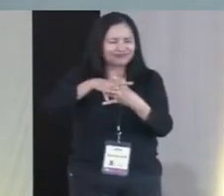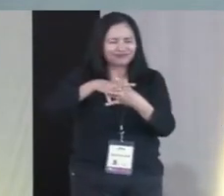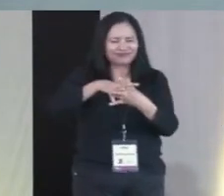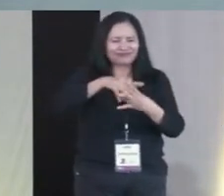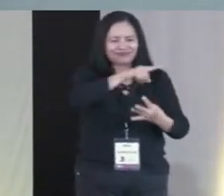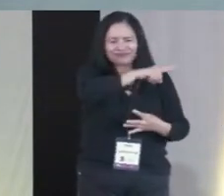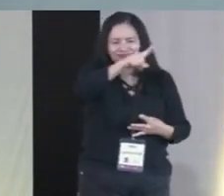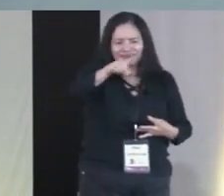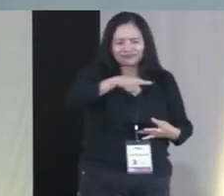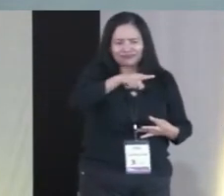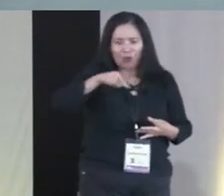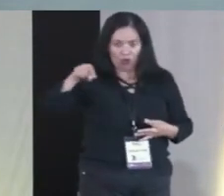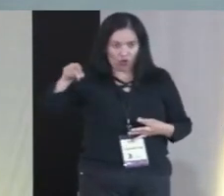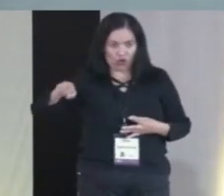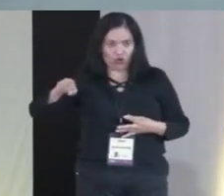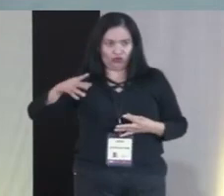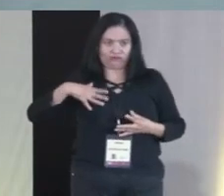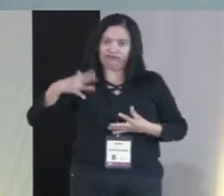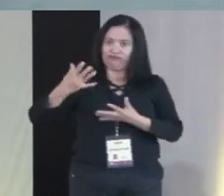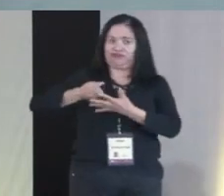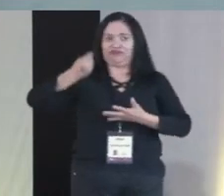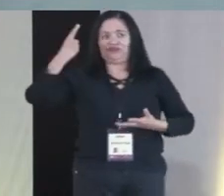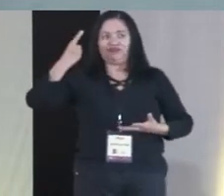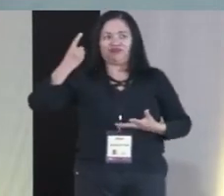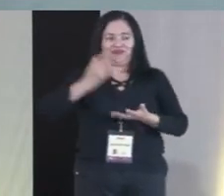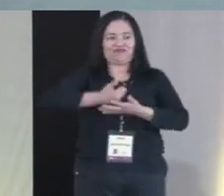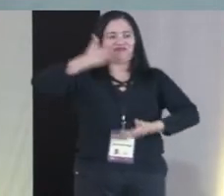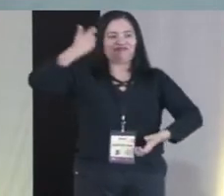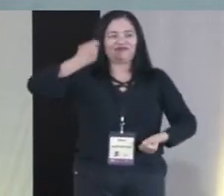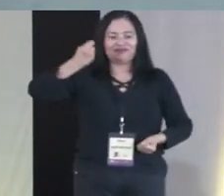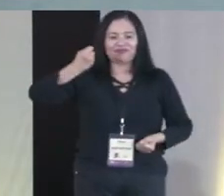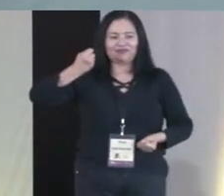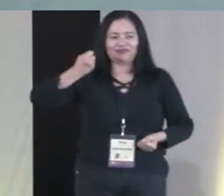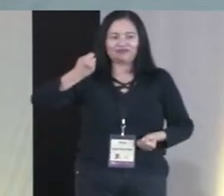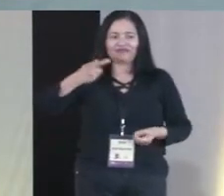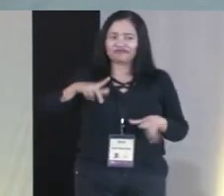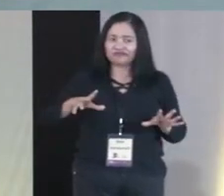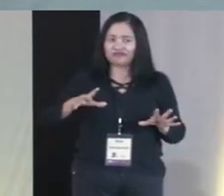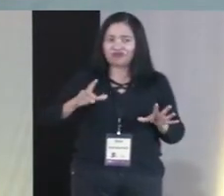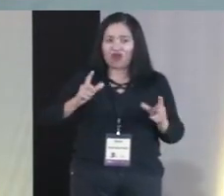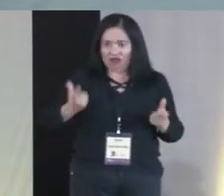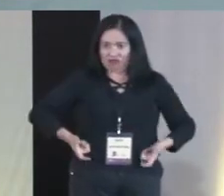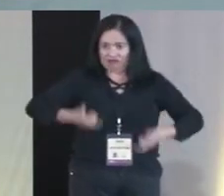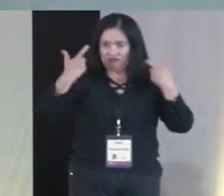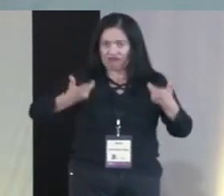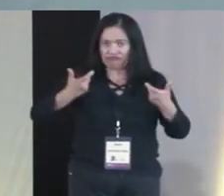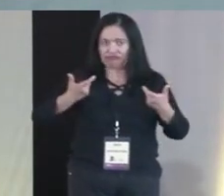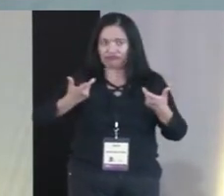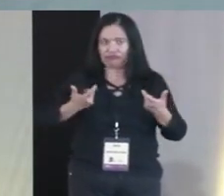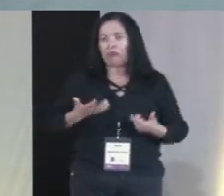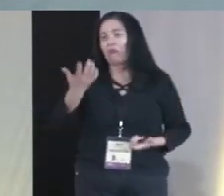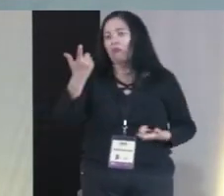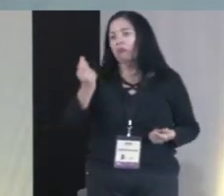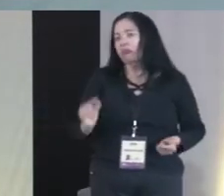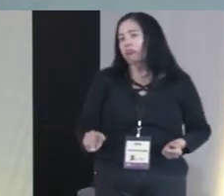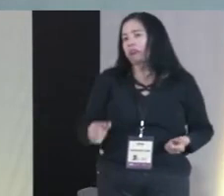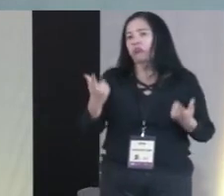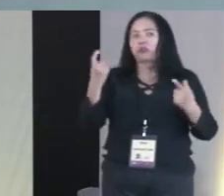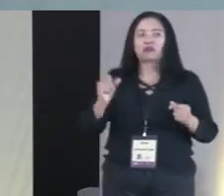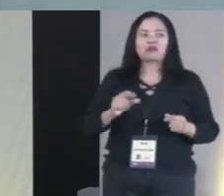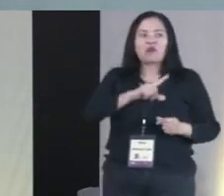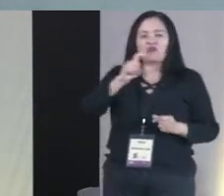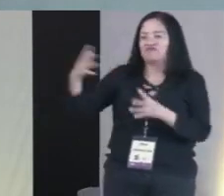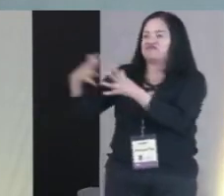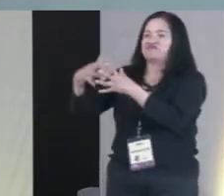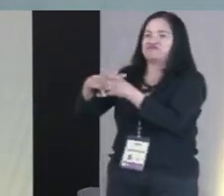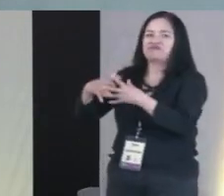¿Lograste gloria, fama y fortuna? Híjole, pues la fortuna pues muy precaria, porque se la andaban